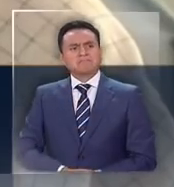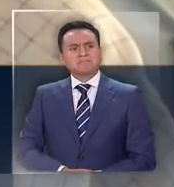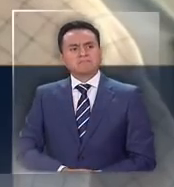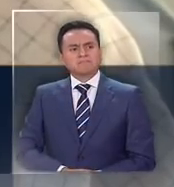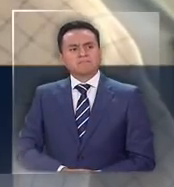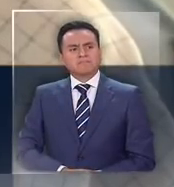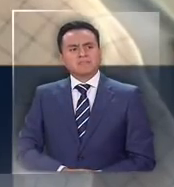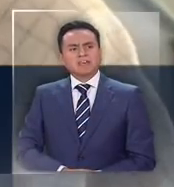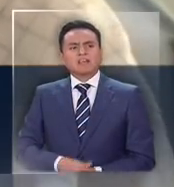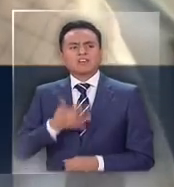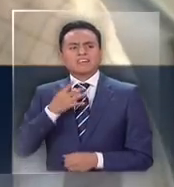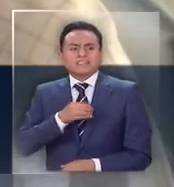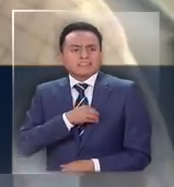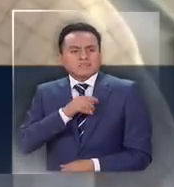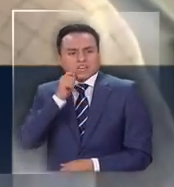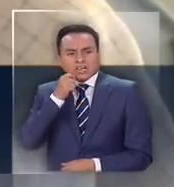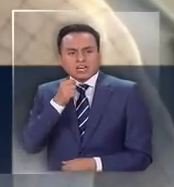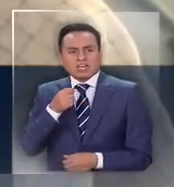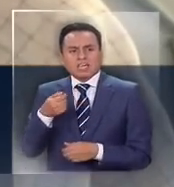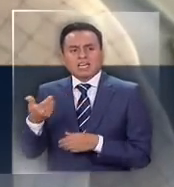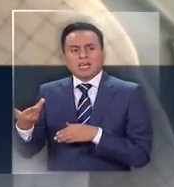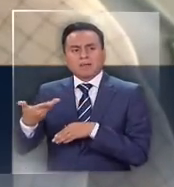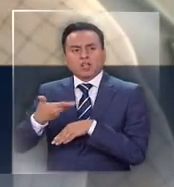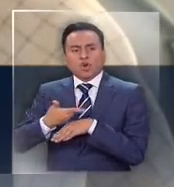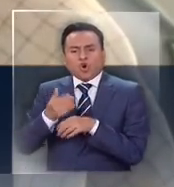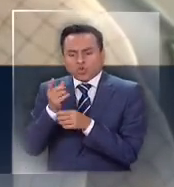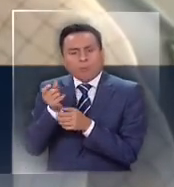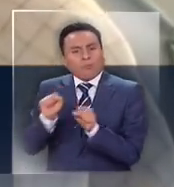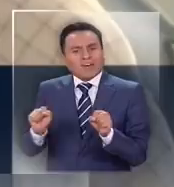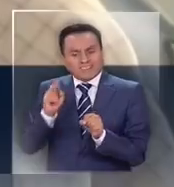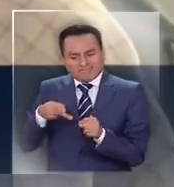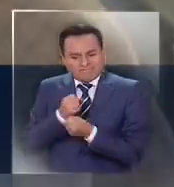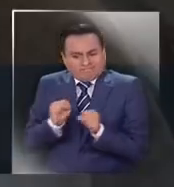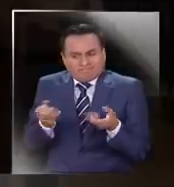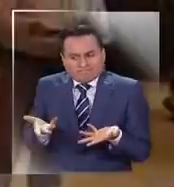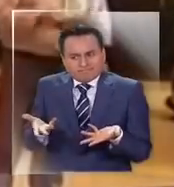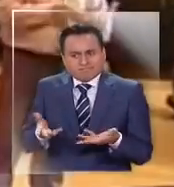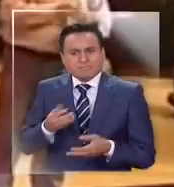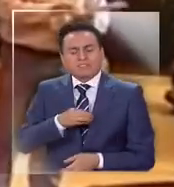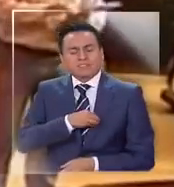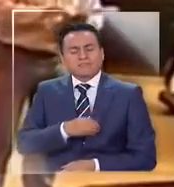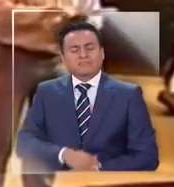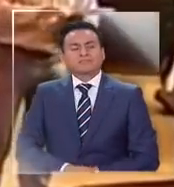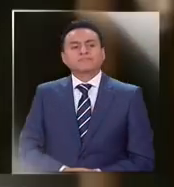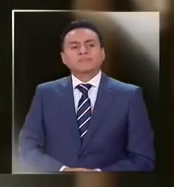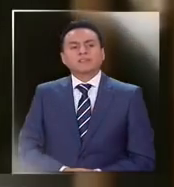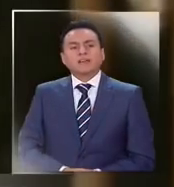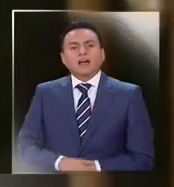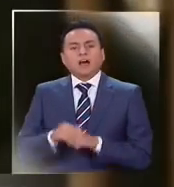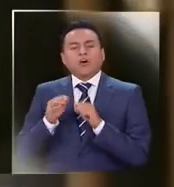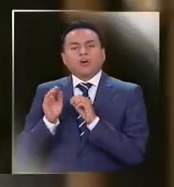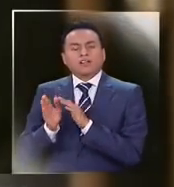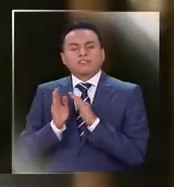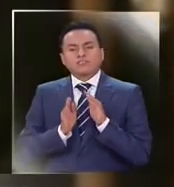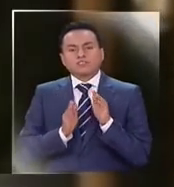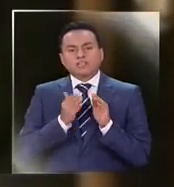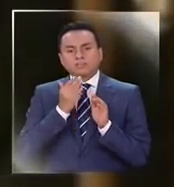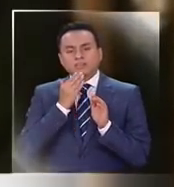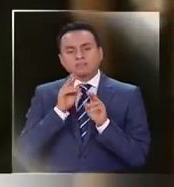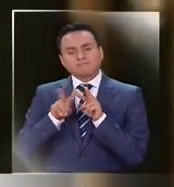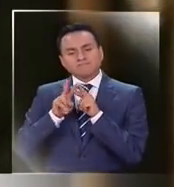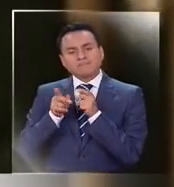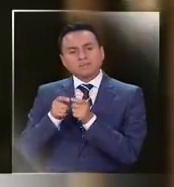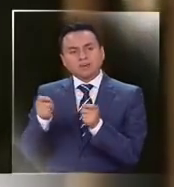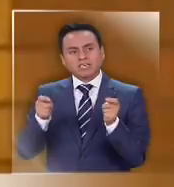particularly. It would be sad. What is sad is if one is prevented. Además, la organización inició una campaña